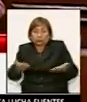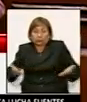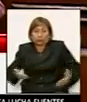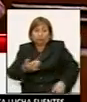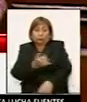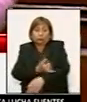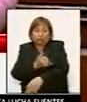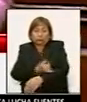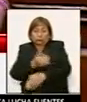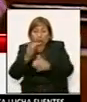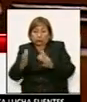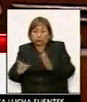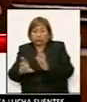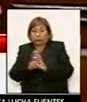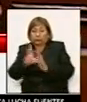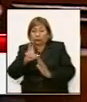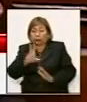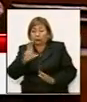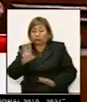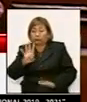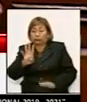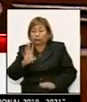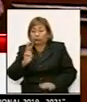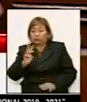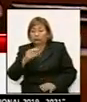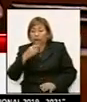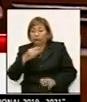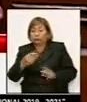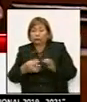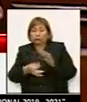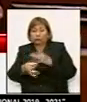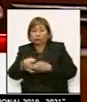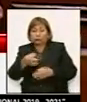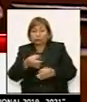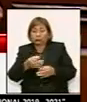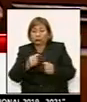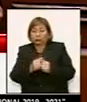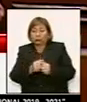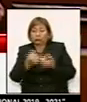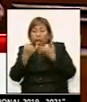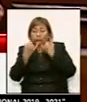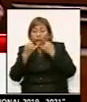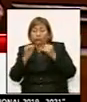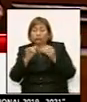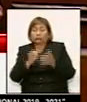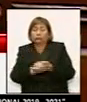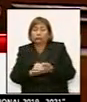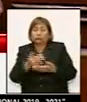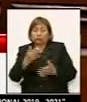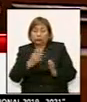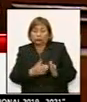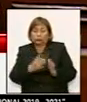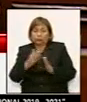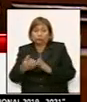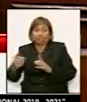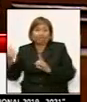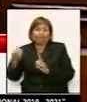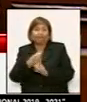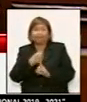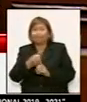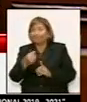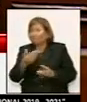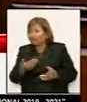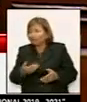instituciones operadoras de la Ley 30364 este intercambio electrónico de información en los procesos de violencia,